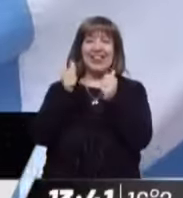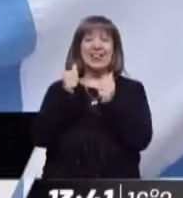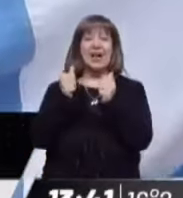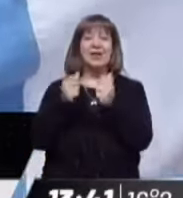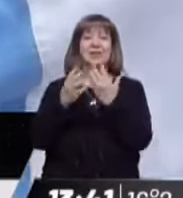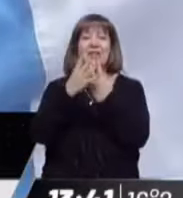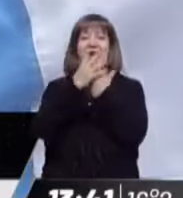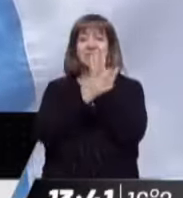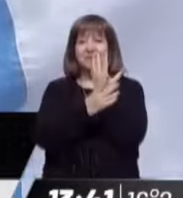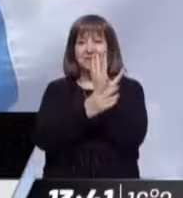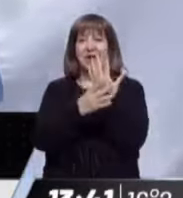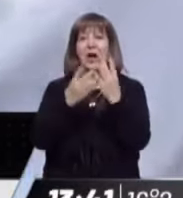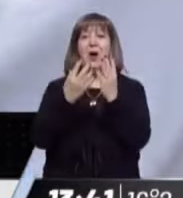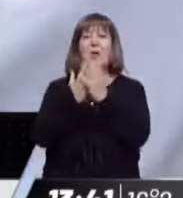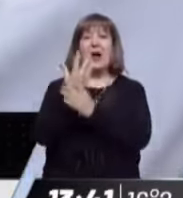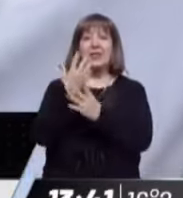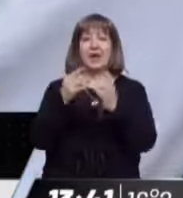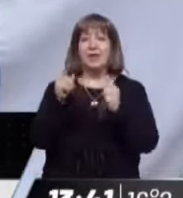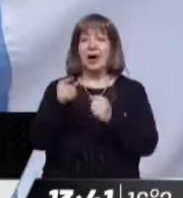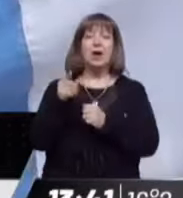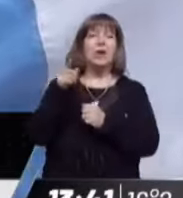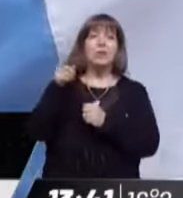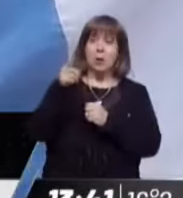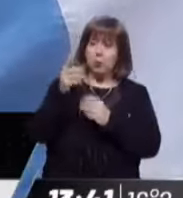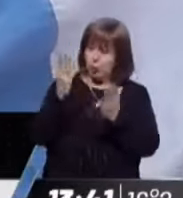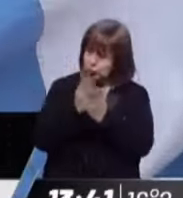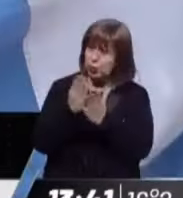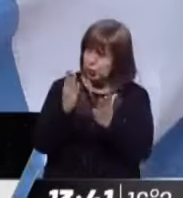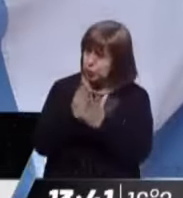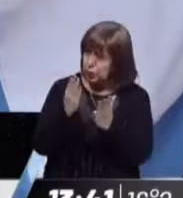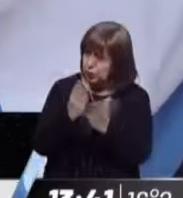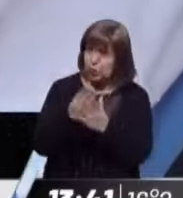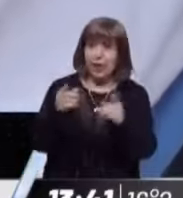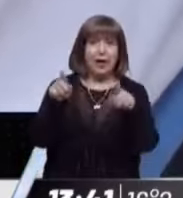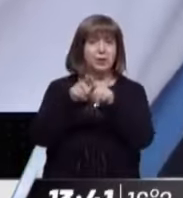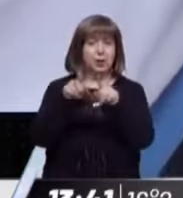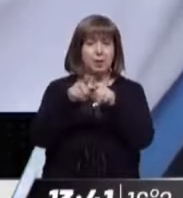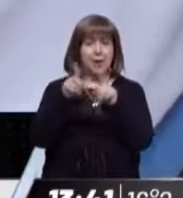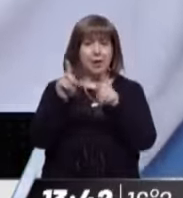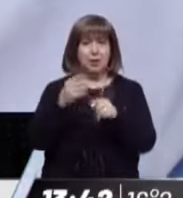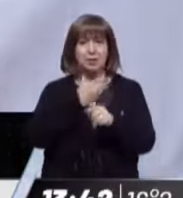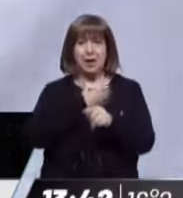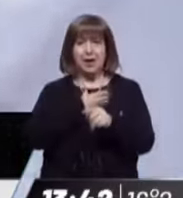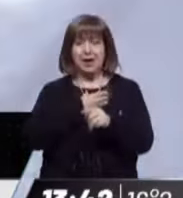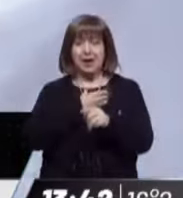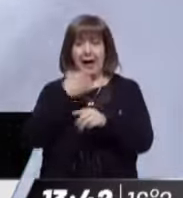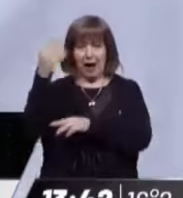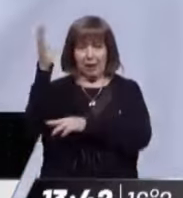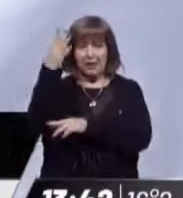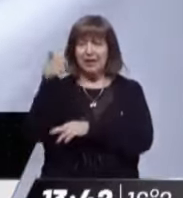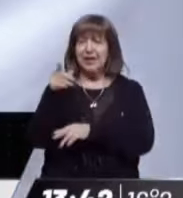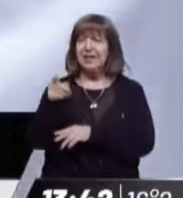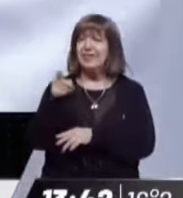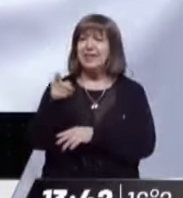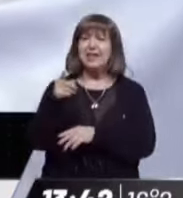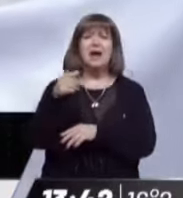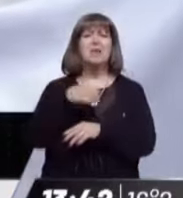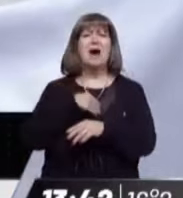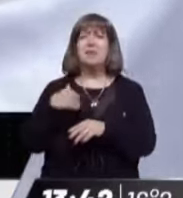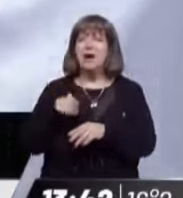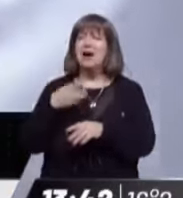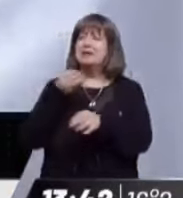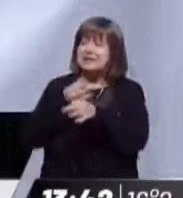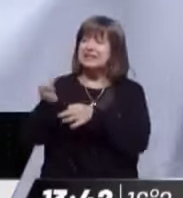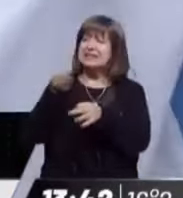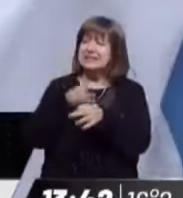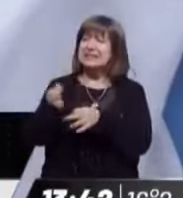nacional. Sí. Bueno, me dijeron que sos muy estudioso y que tu hermano también es abanderado. Exacto. ¿De quién es la culpa? ¿De mamá o papá que